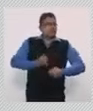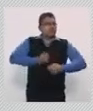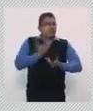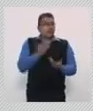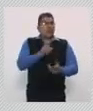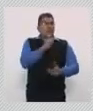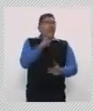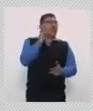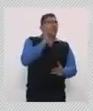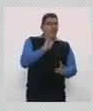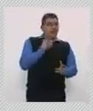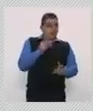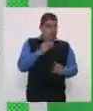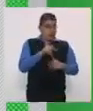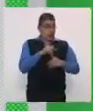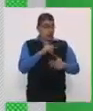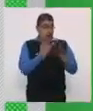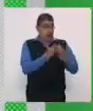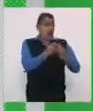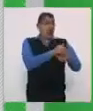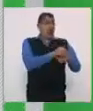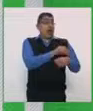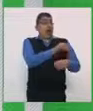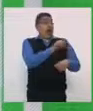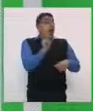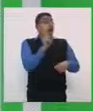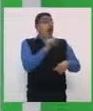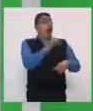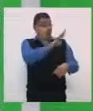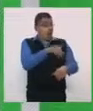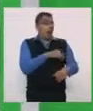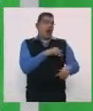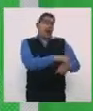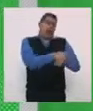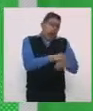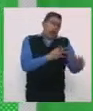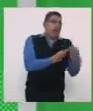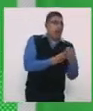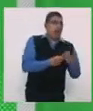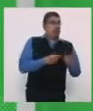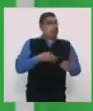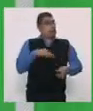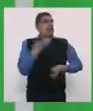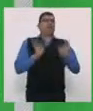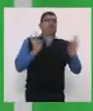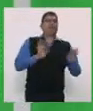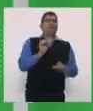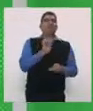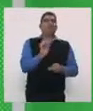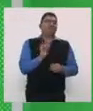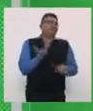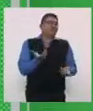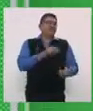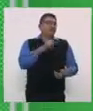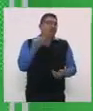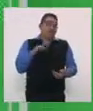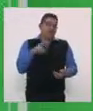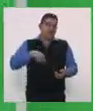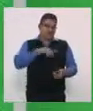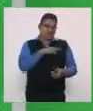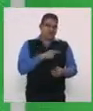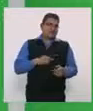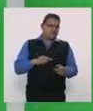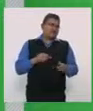No, nunca va a ser nuestra amiga, nunca vamos a estar listos. El instinto de sobrevivencia es tremendo, pero